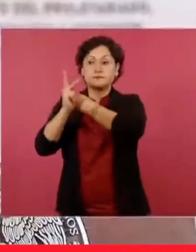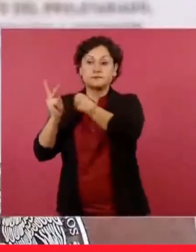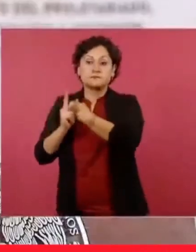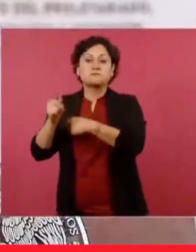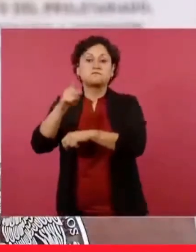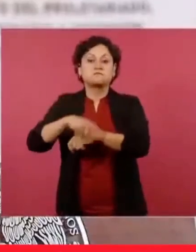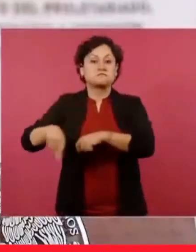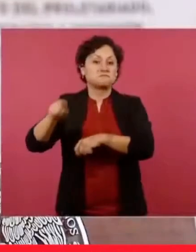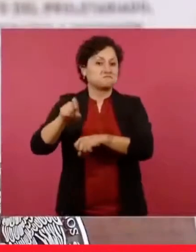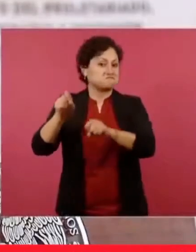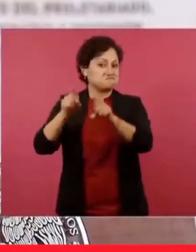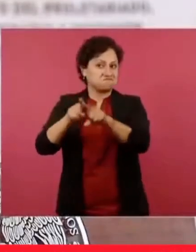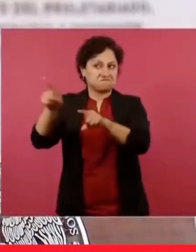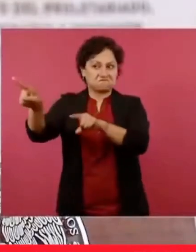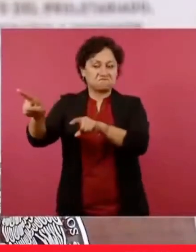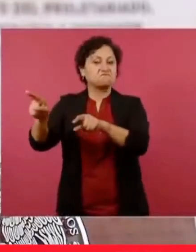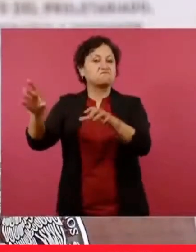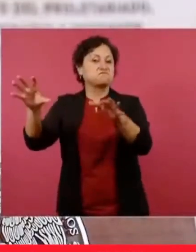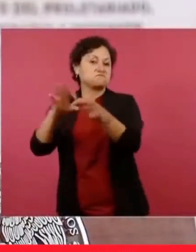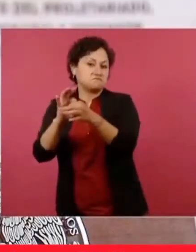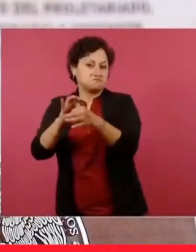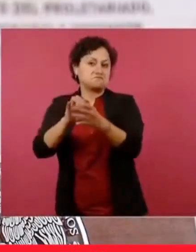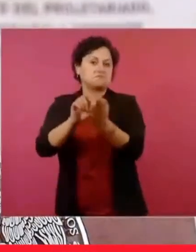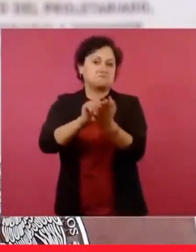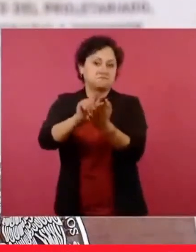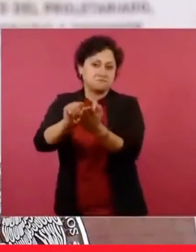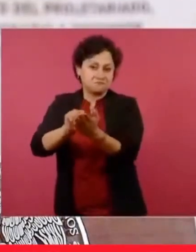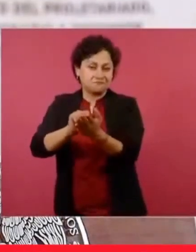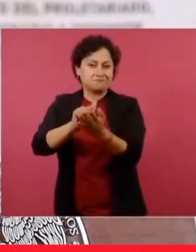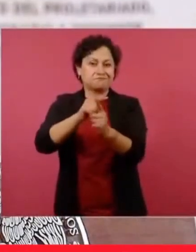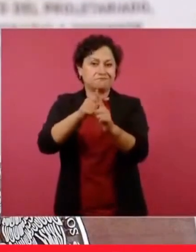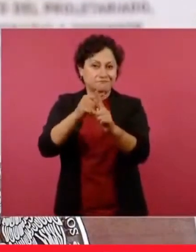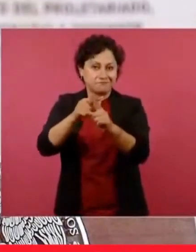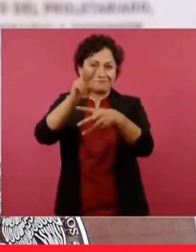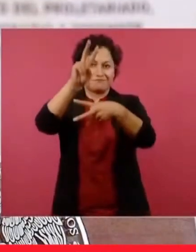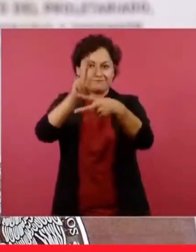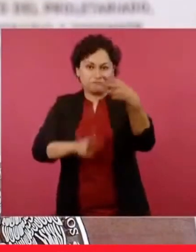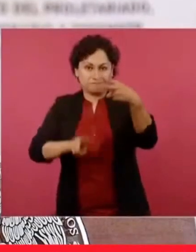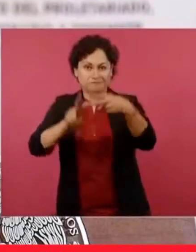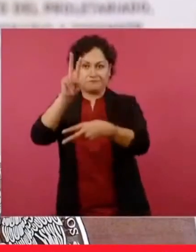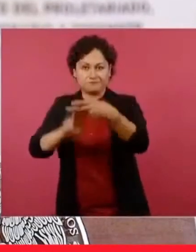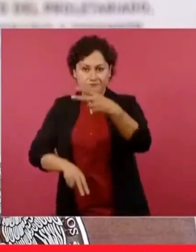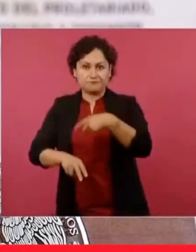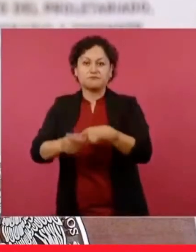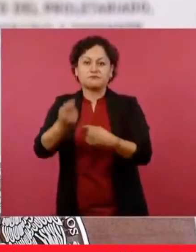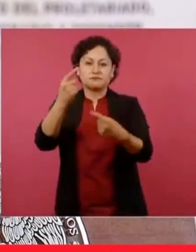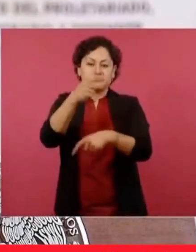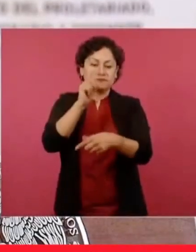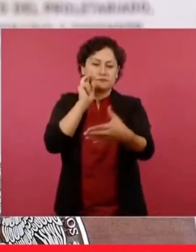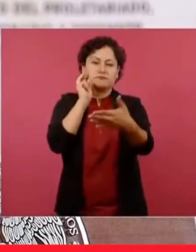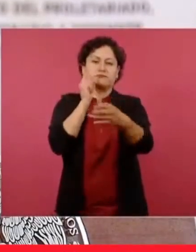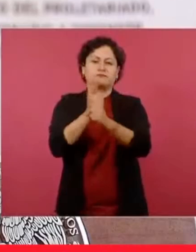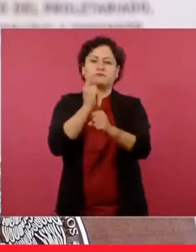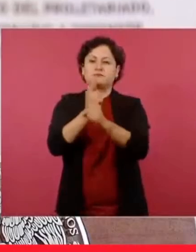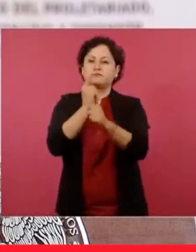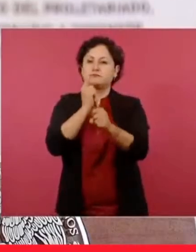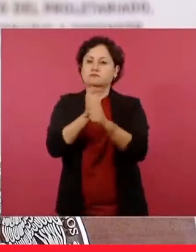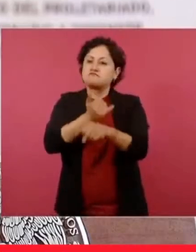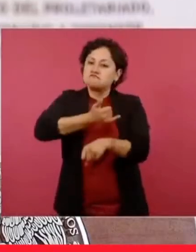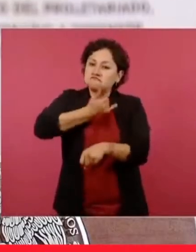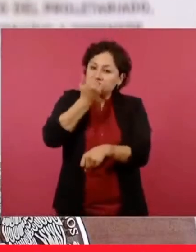también que han presentado estos hashtags equivocándose con errores de dedo o